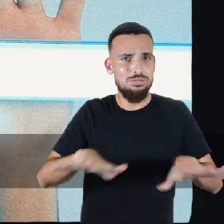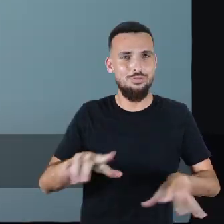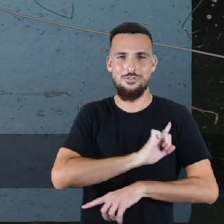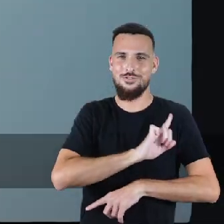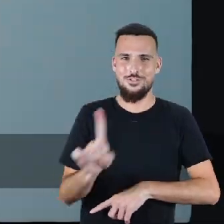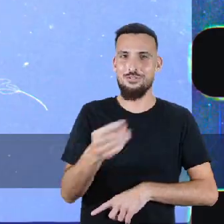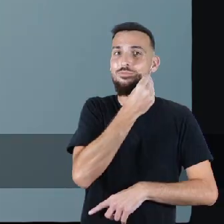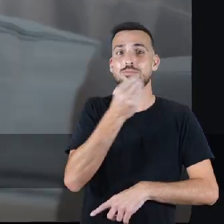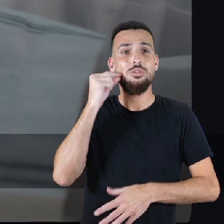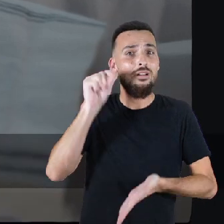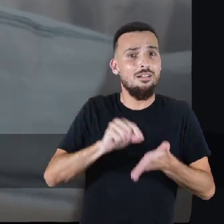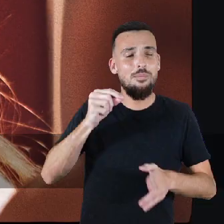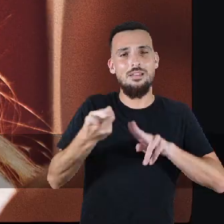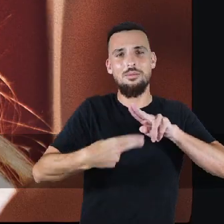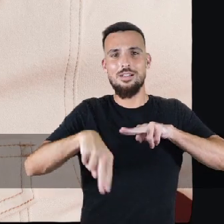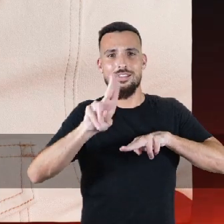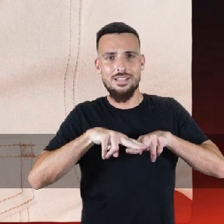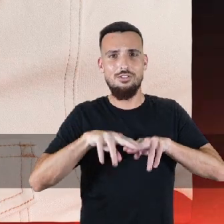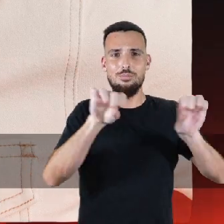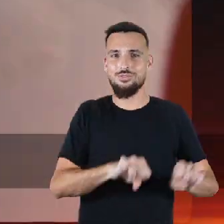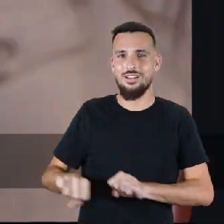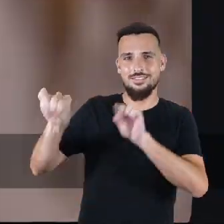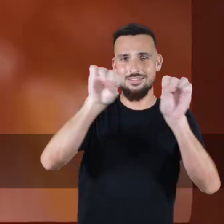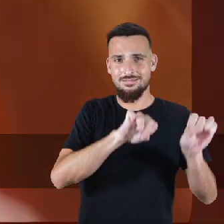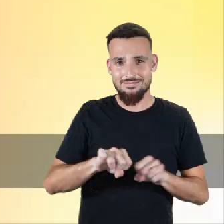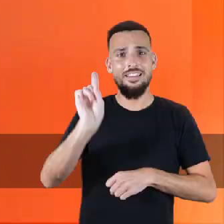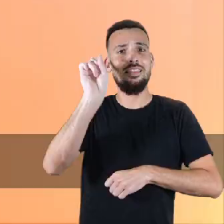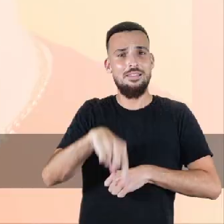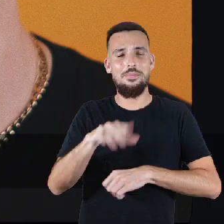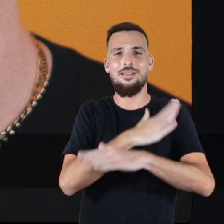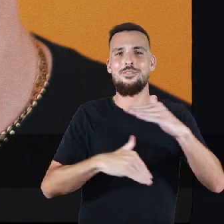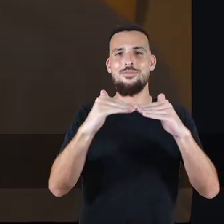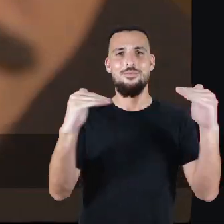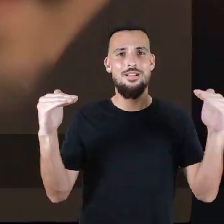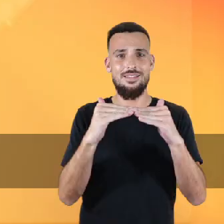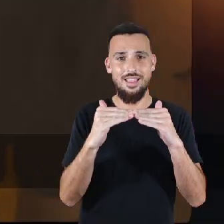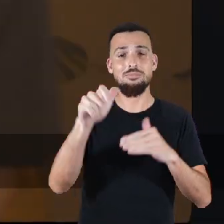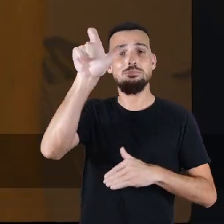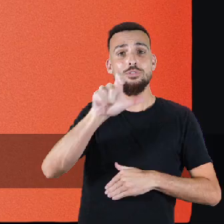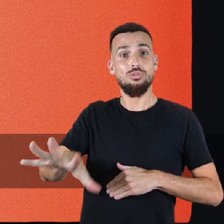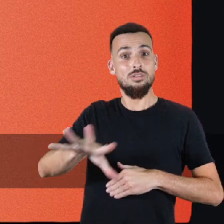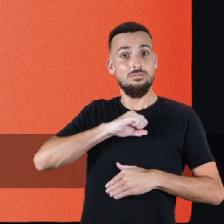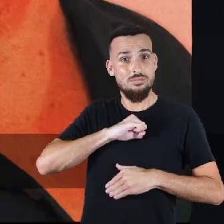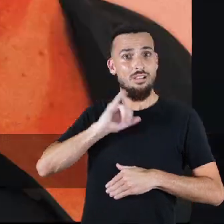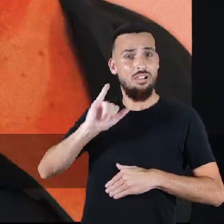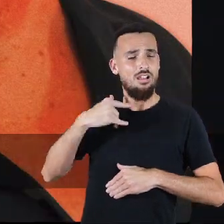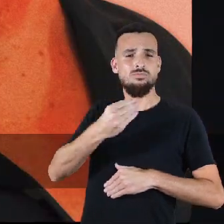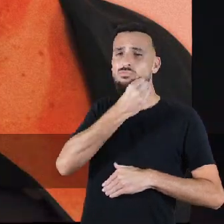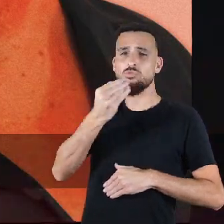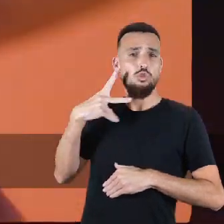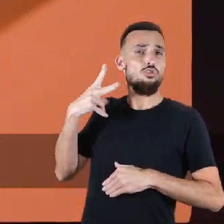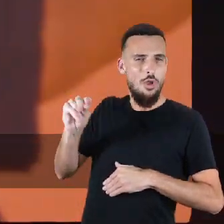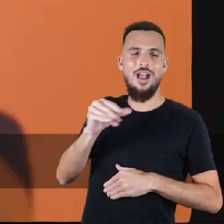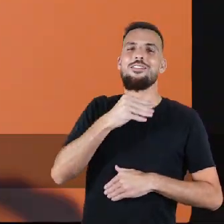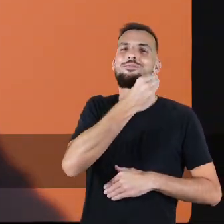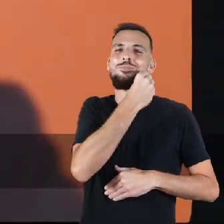a intransmisible. Un beso a las pruebas de VIH. Un beso a la profilaxis pre y post exposición y a los preservativos. Y más besos a todas las personas